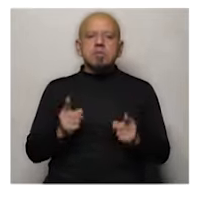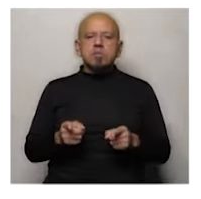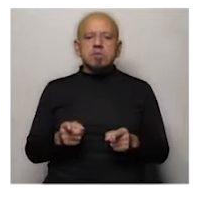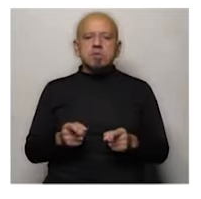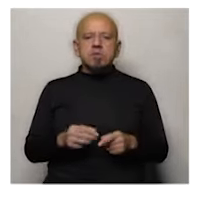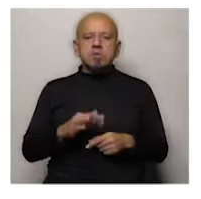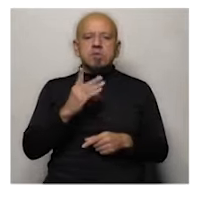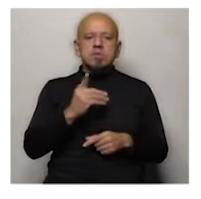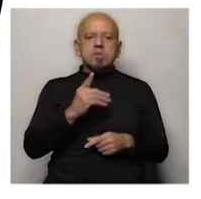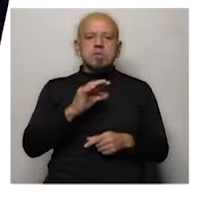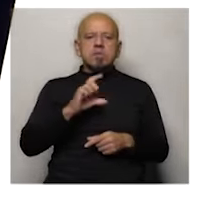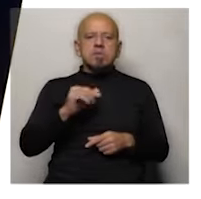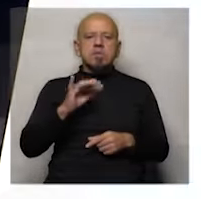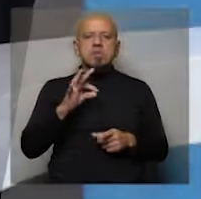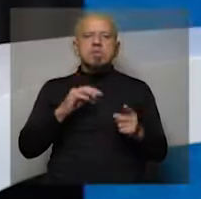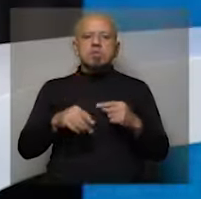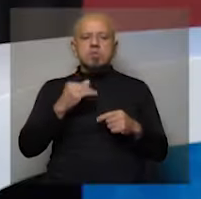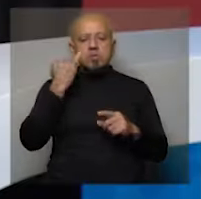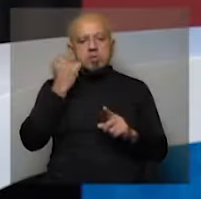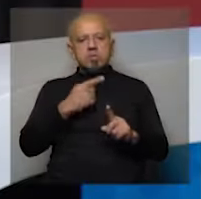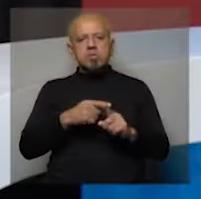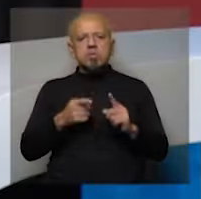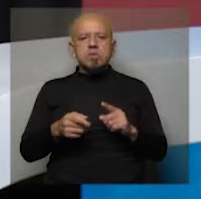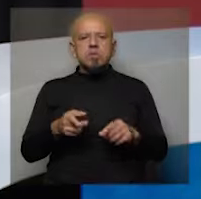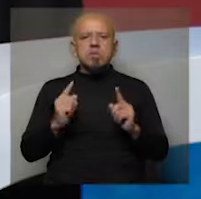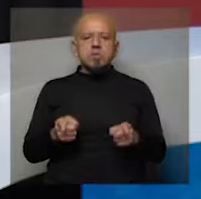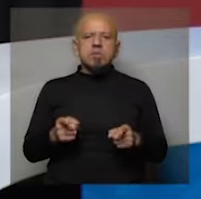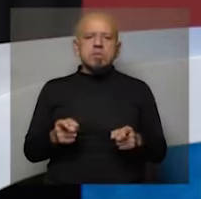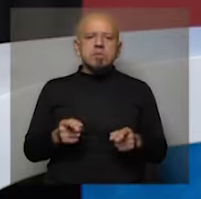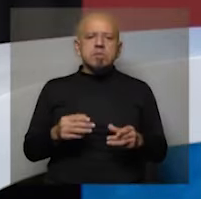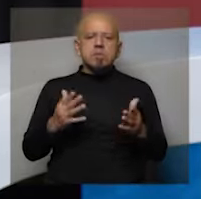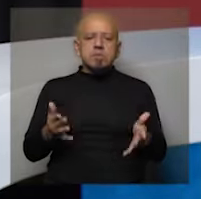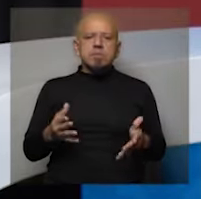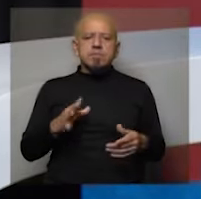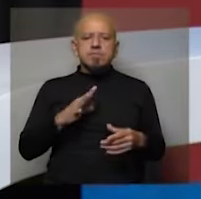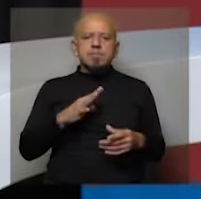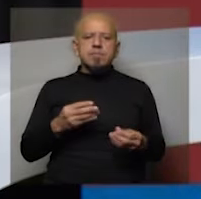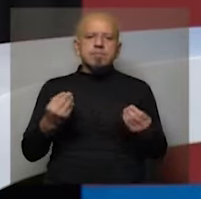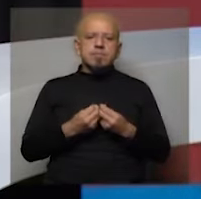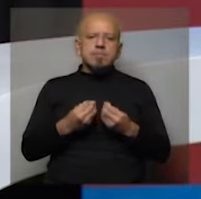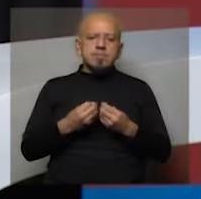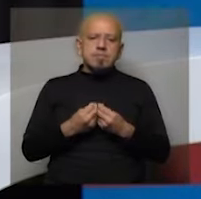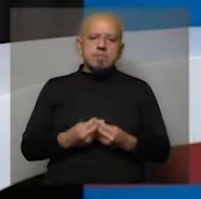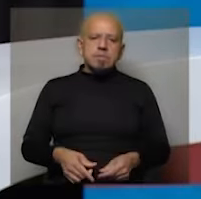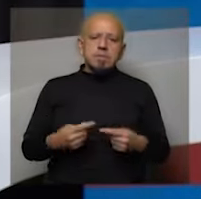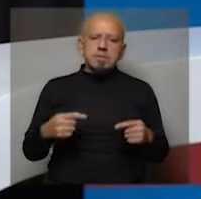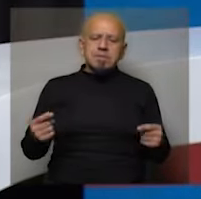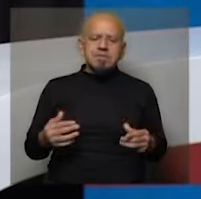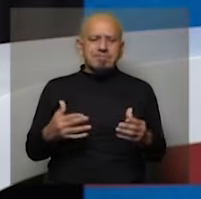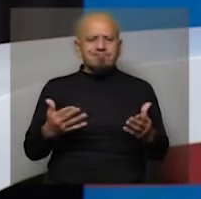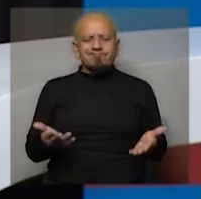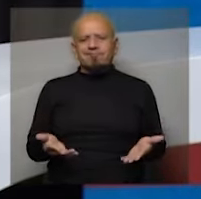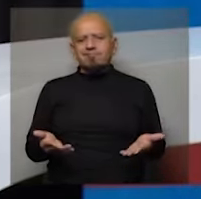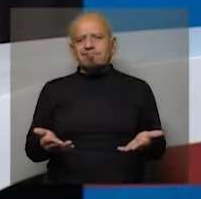delitos las víctimas de delitos sexuales no y allí también eh se abre y aparecen un montón de elementos si me permitís desagradables